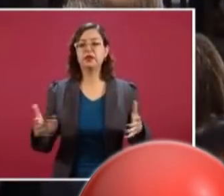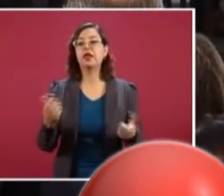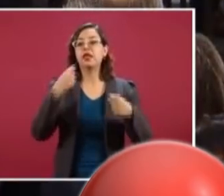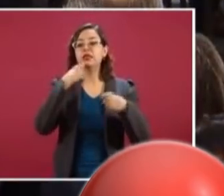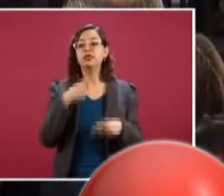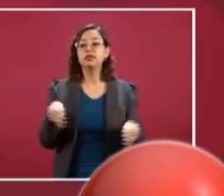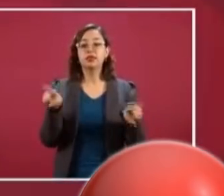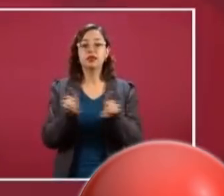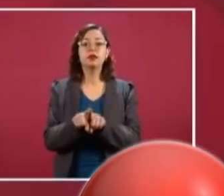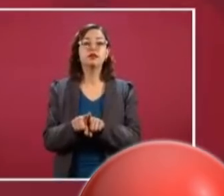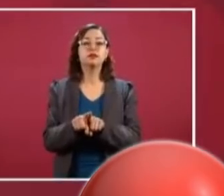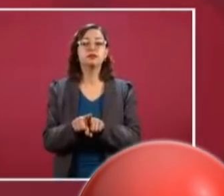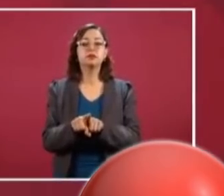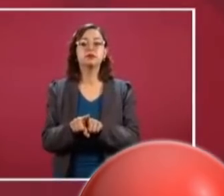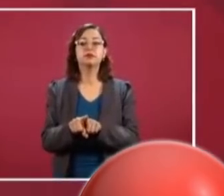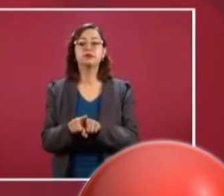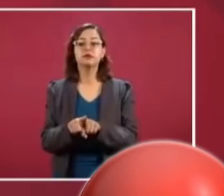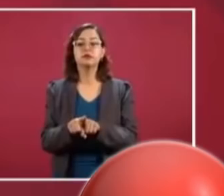que nos tiene